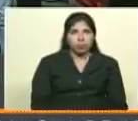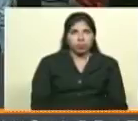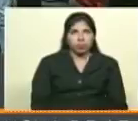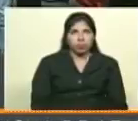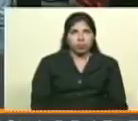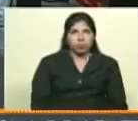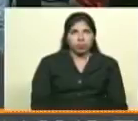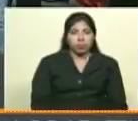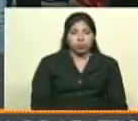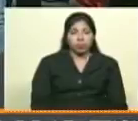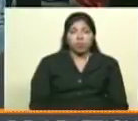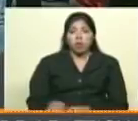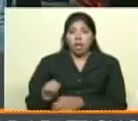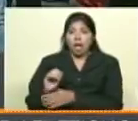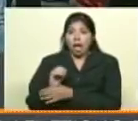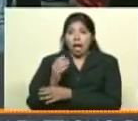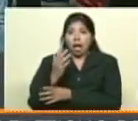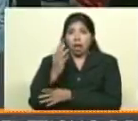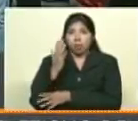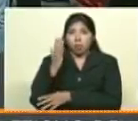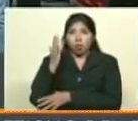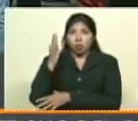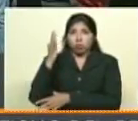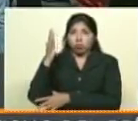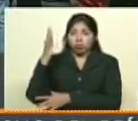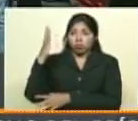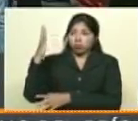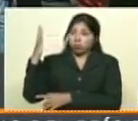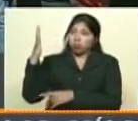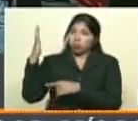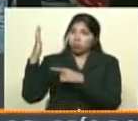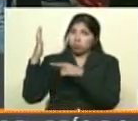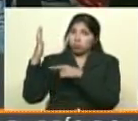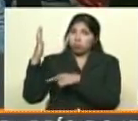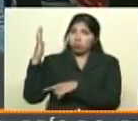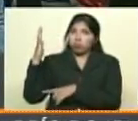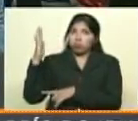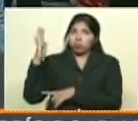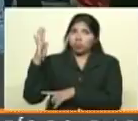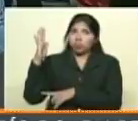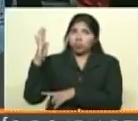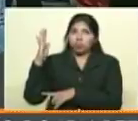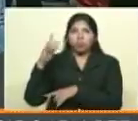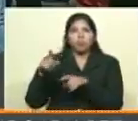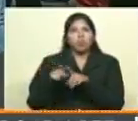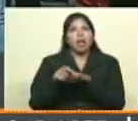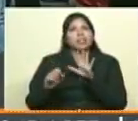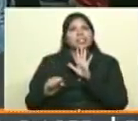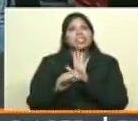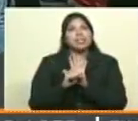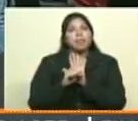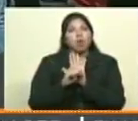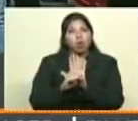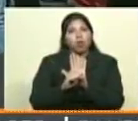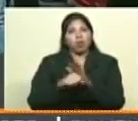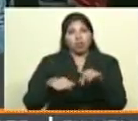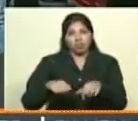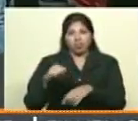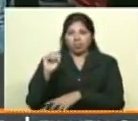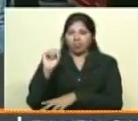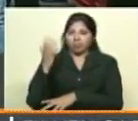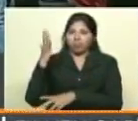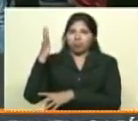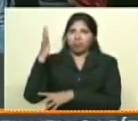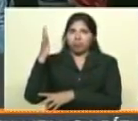Un árbol frondoso como es el símbolo de este quinto aniversario de la partida de nuestro comandante Chávez. Un árbol